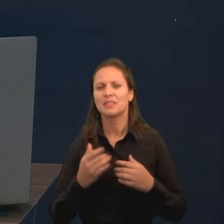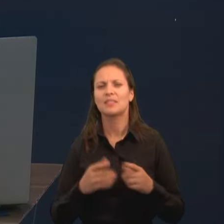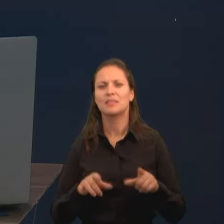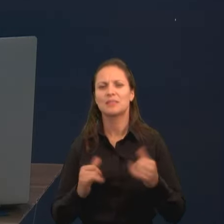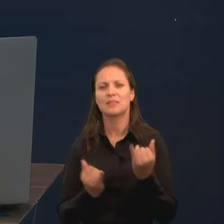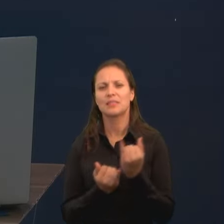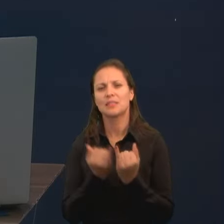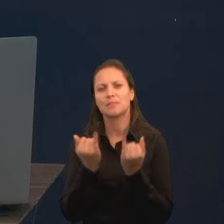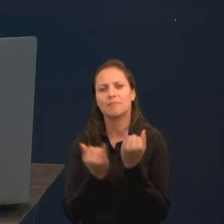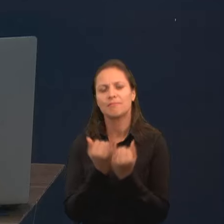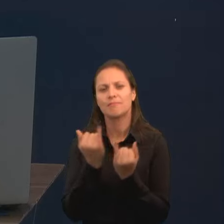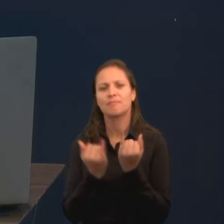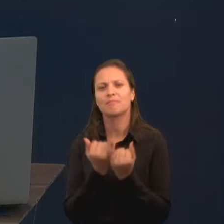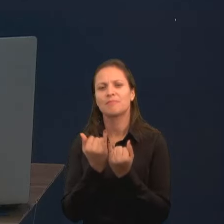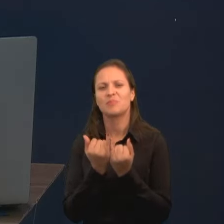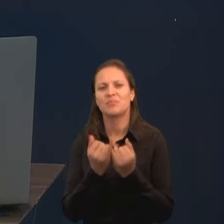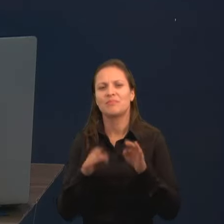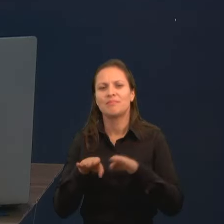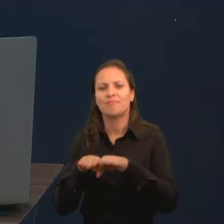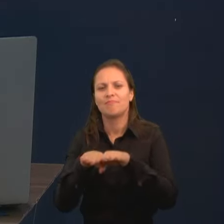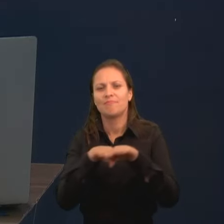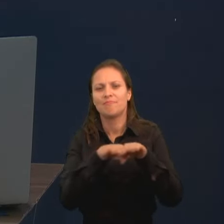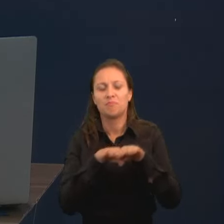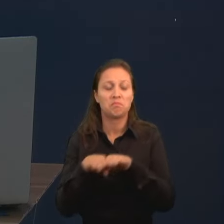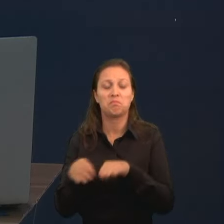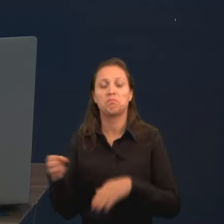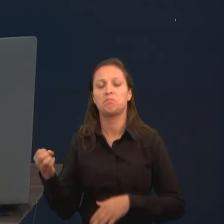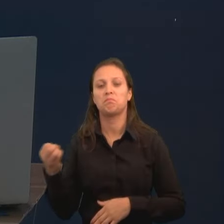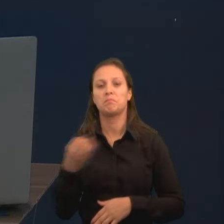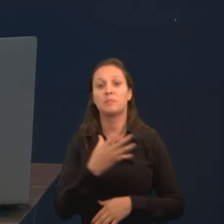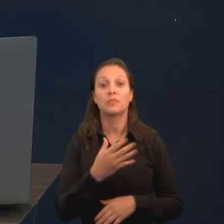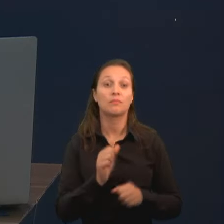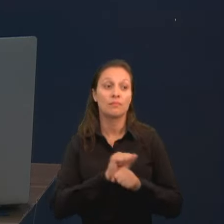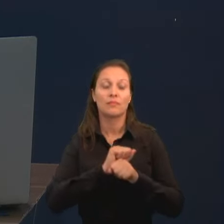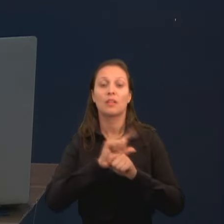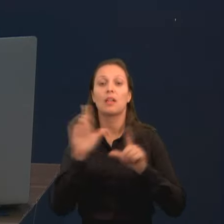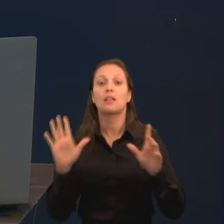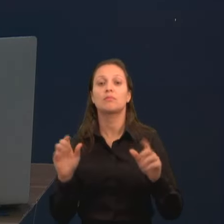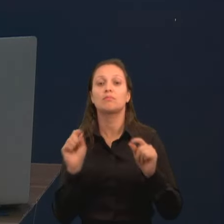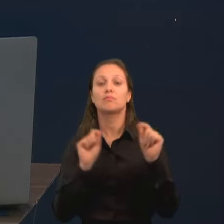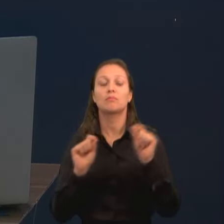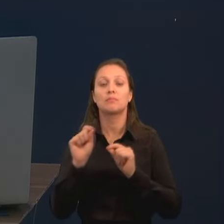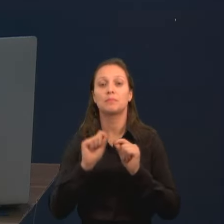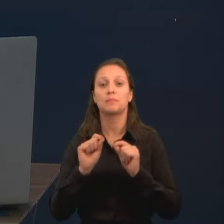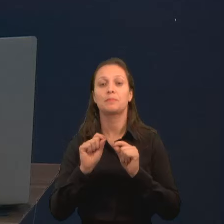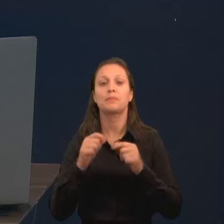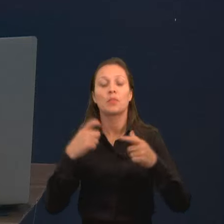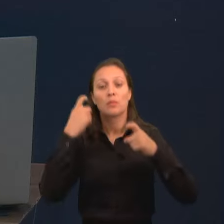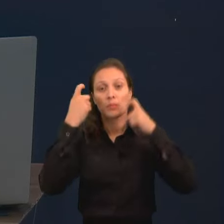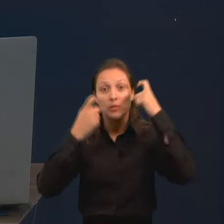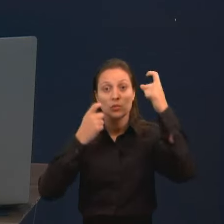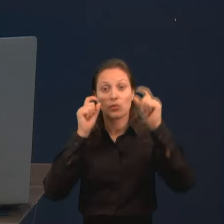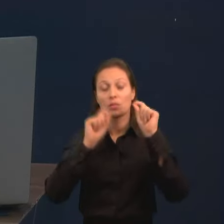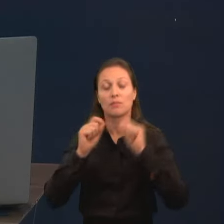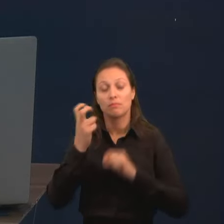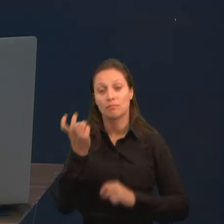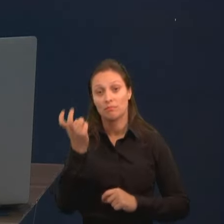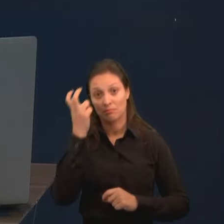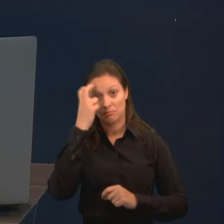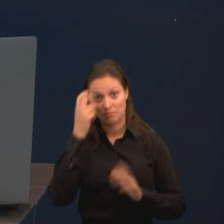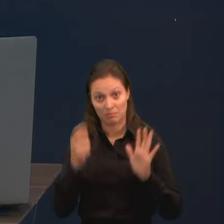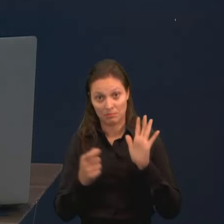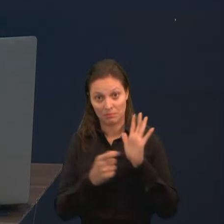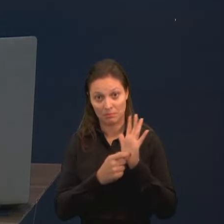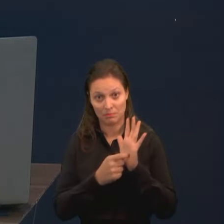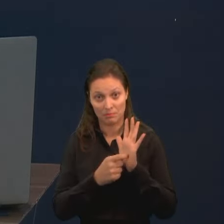nivel de verosimilitud inédita. por supuesto, la grande preocupación relacionada con